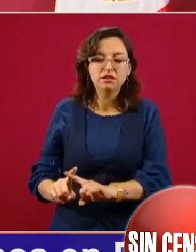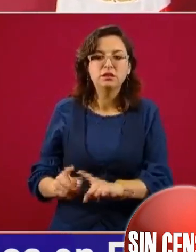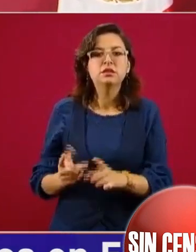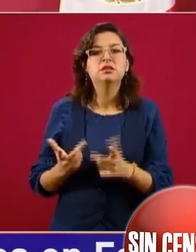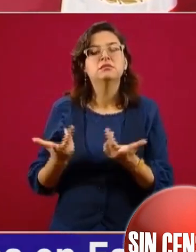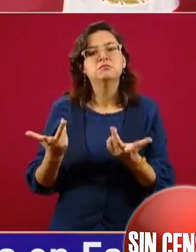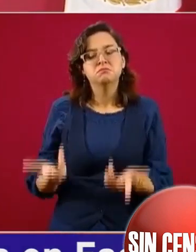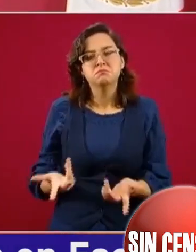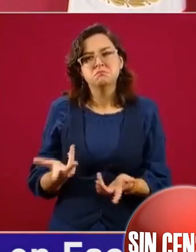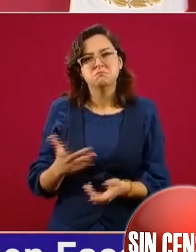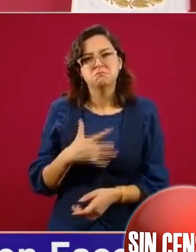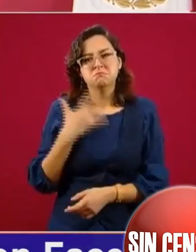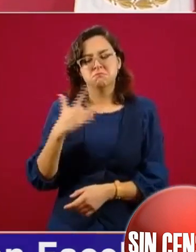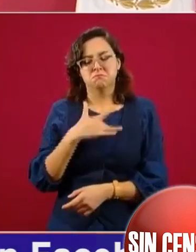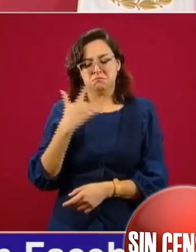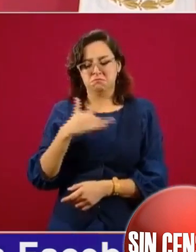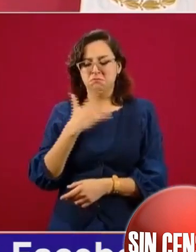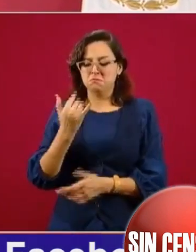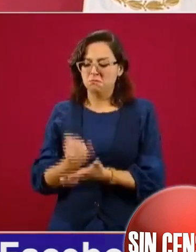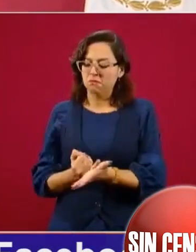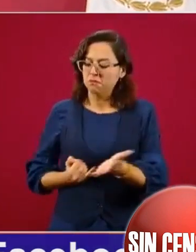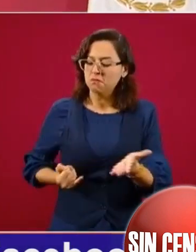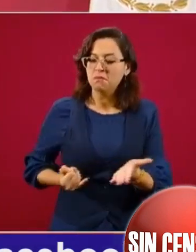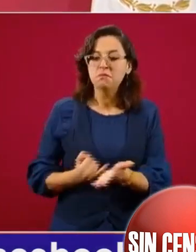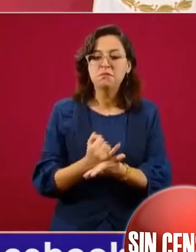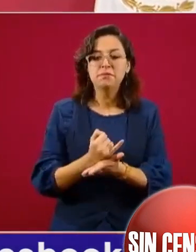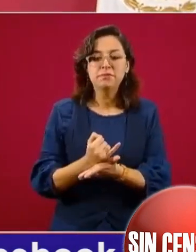se decidió que sea a partir